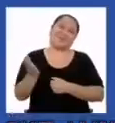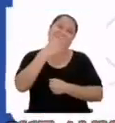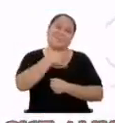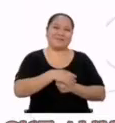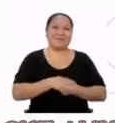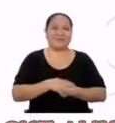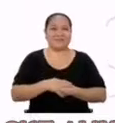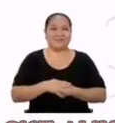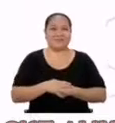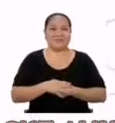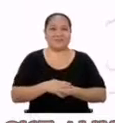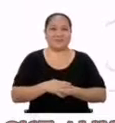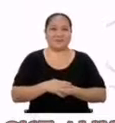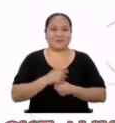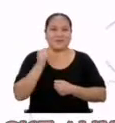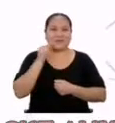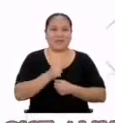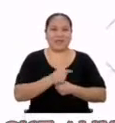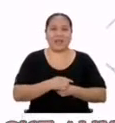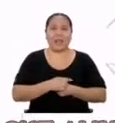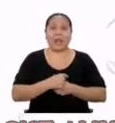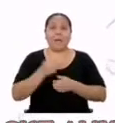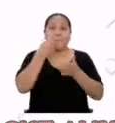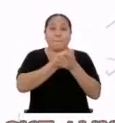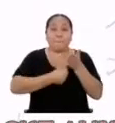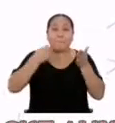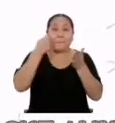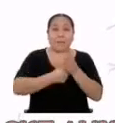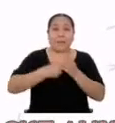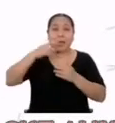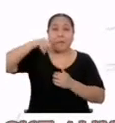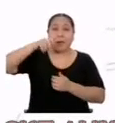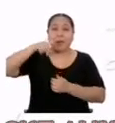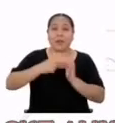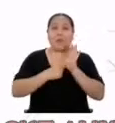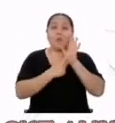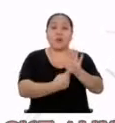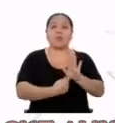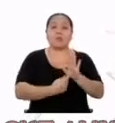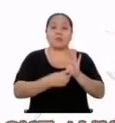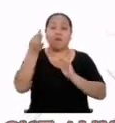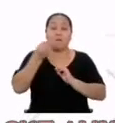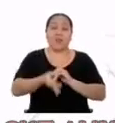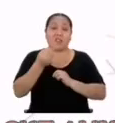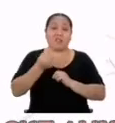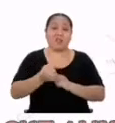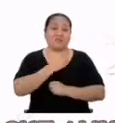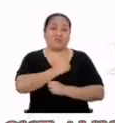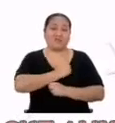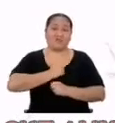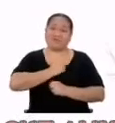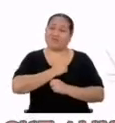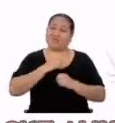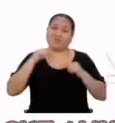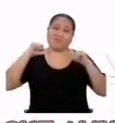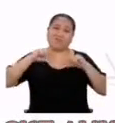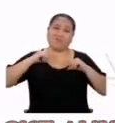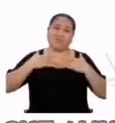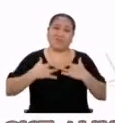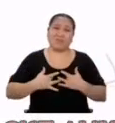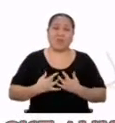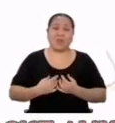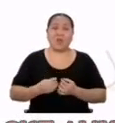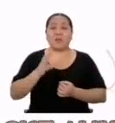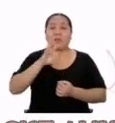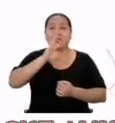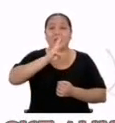entonces. El combate de Malala pone en relieve una realidad devastadora. Una gran mayoría de los 61